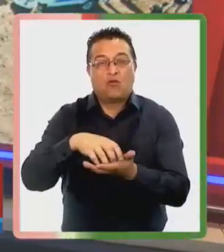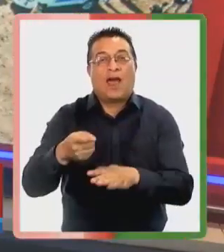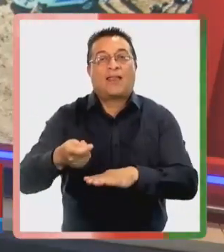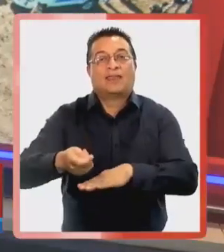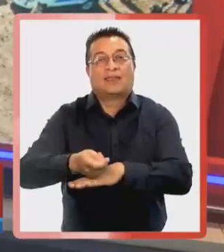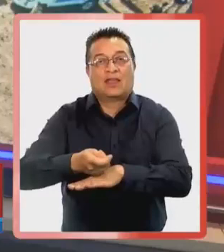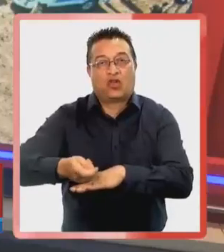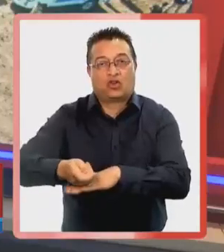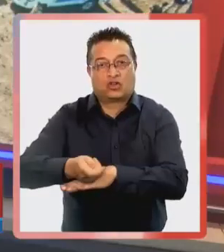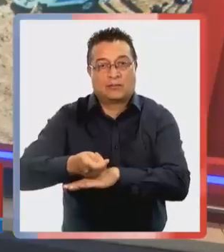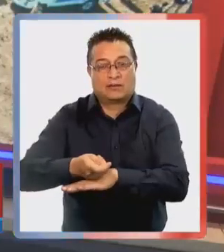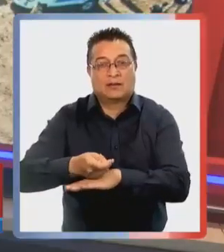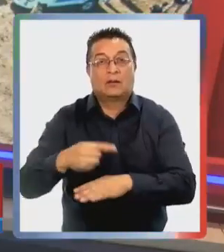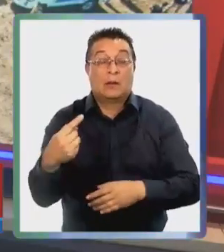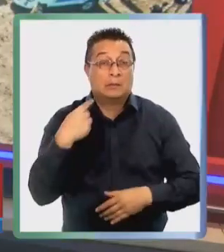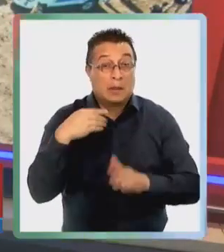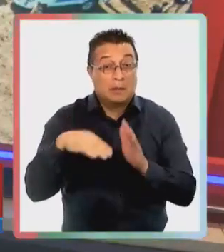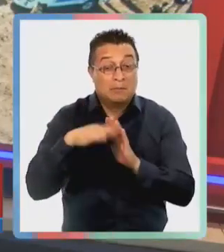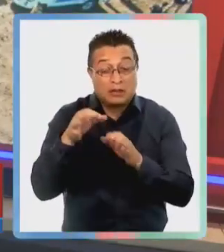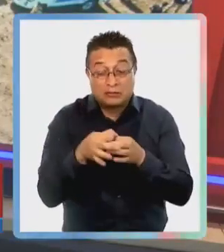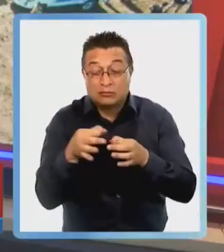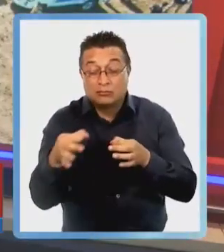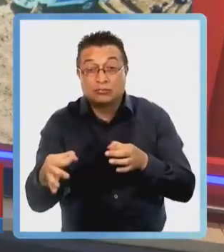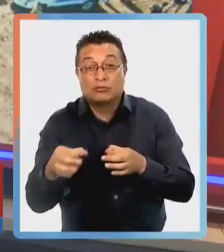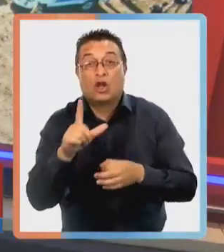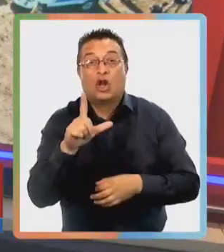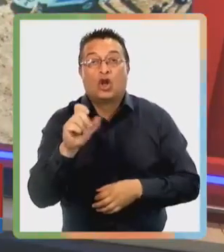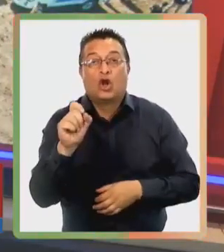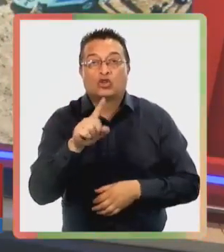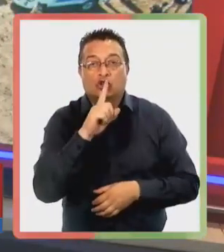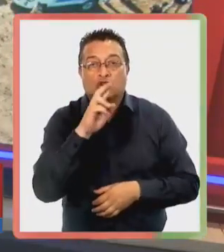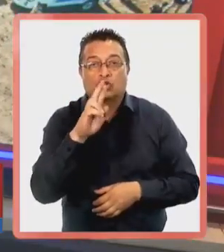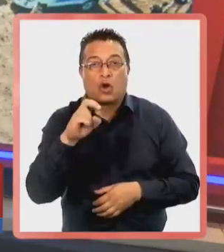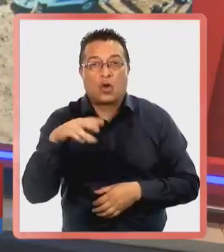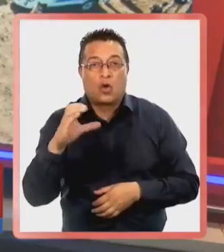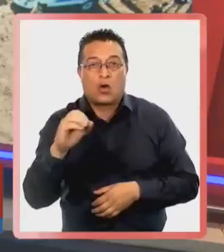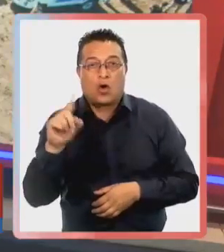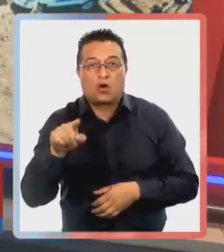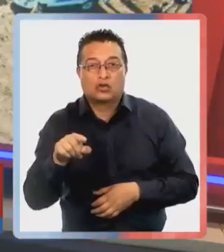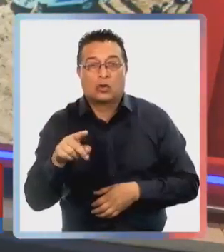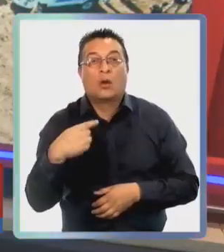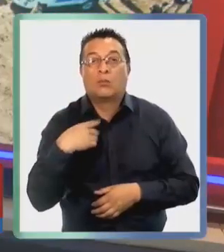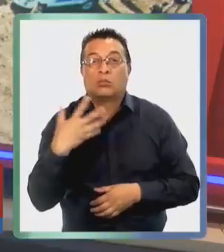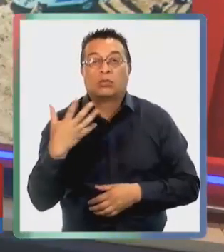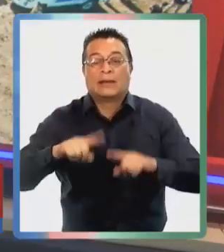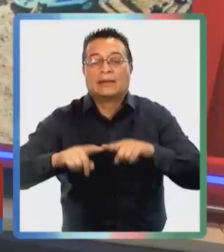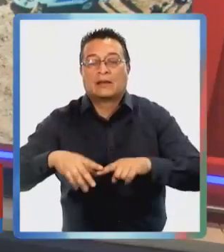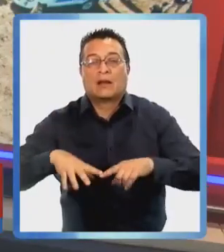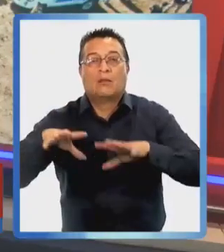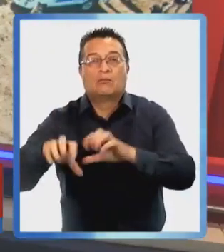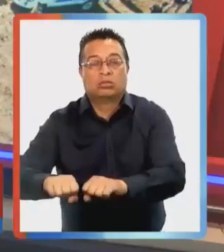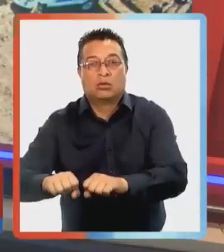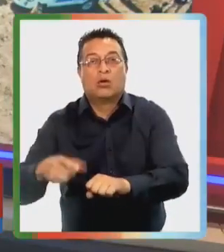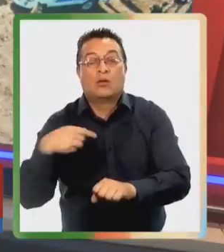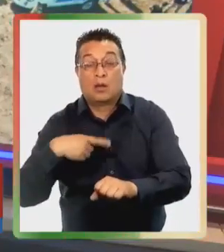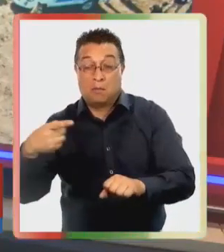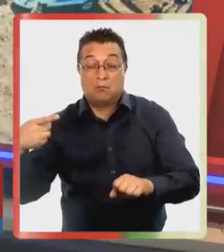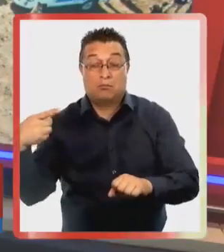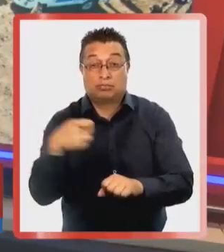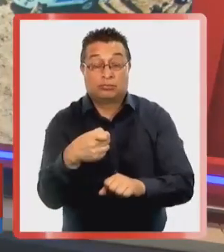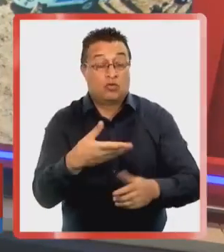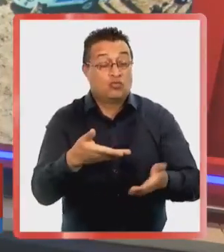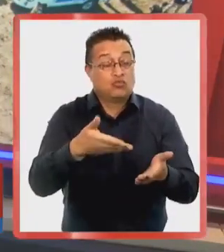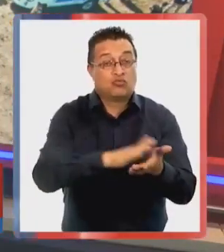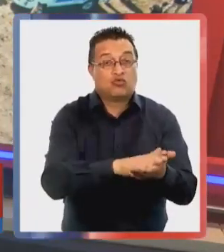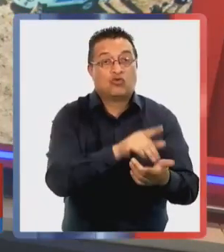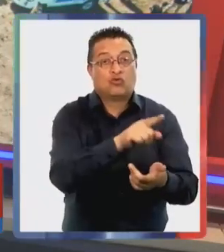sector Los Troncos de Hualpín y se habría generado por una ocupación de terreno. Uno de los disparos le quitó la vida al nuevo propietario,